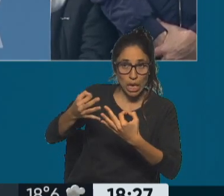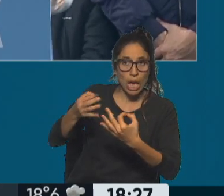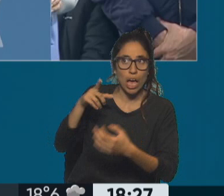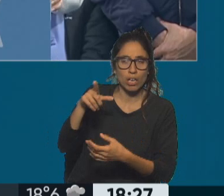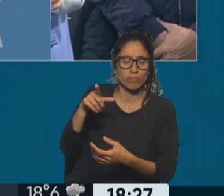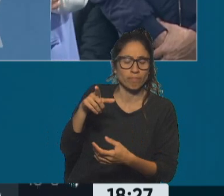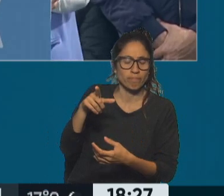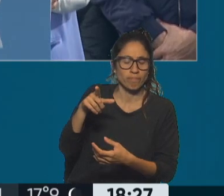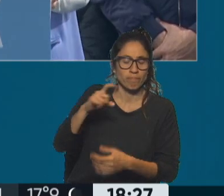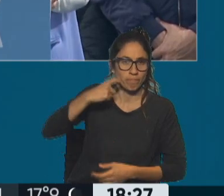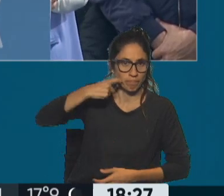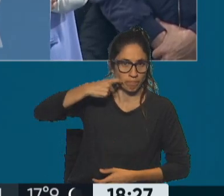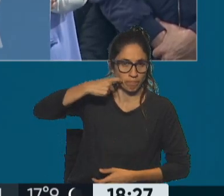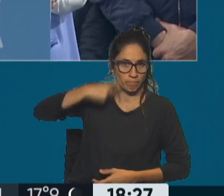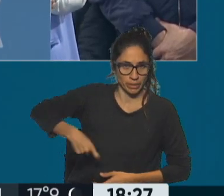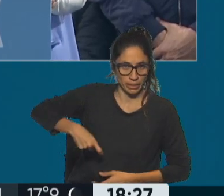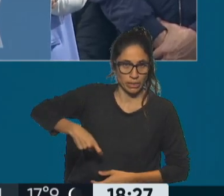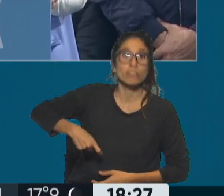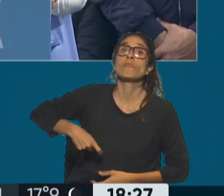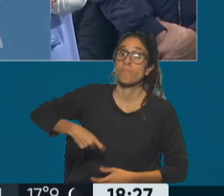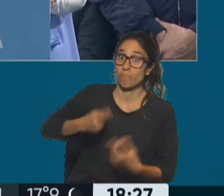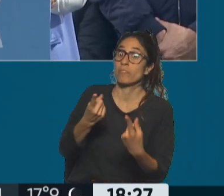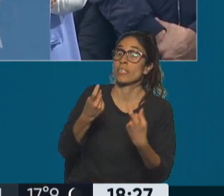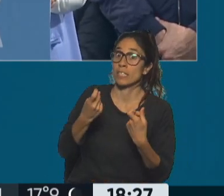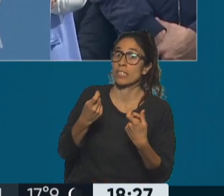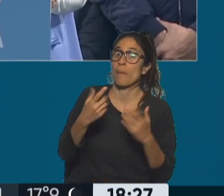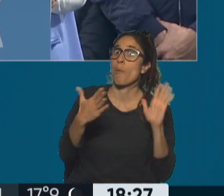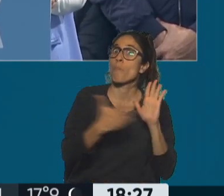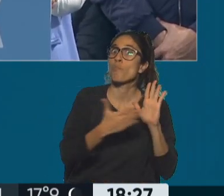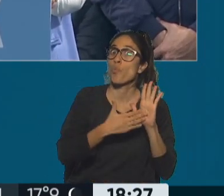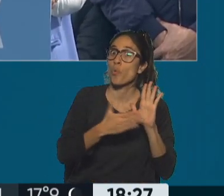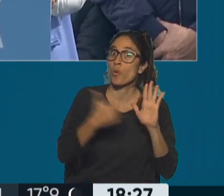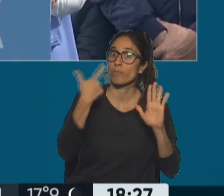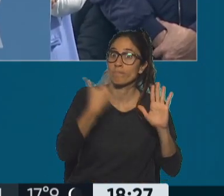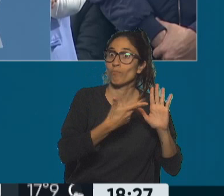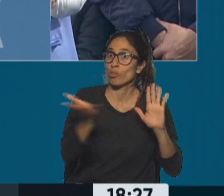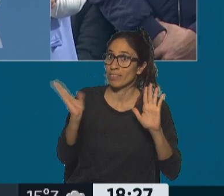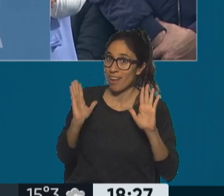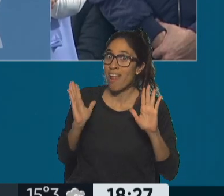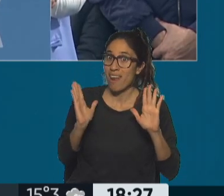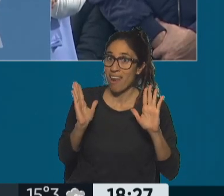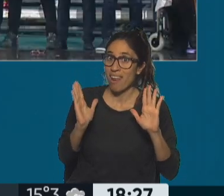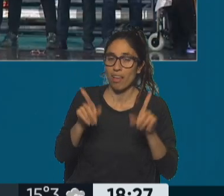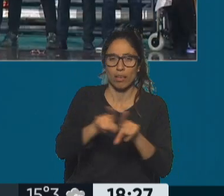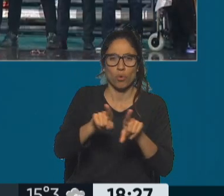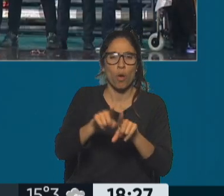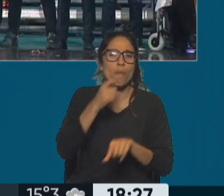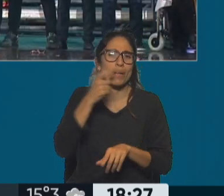claramente cómo se utiliza casi algo muy parecido a lo que se utilizó en Brasil